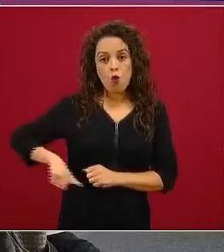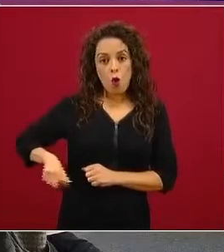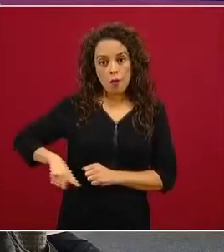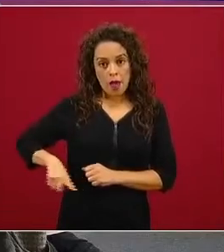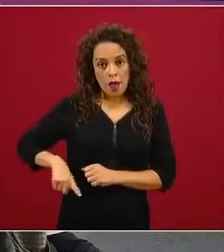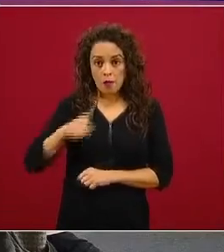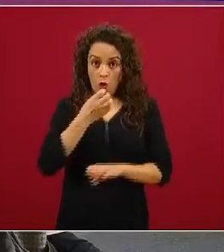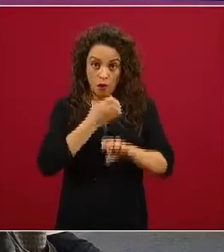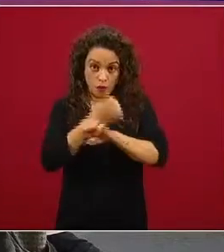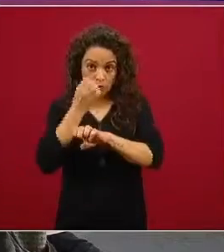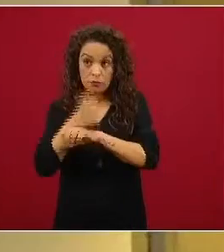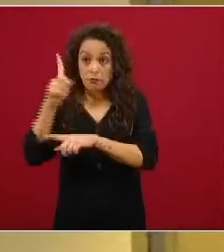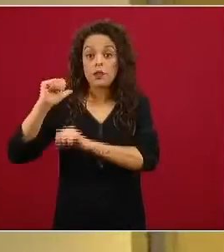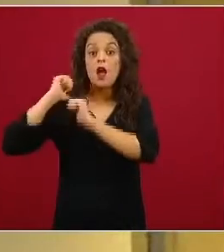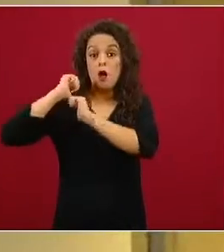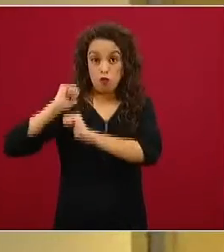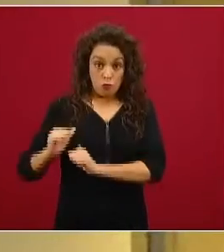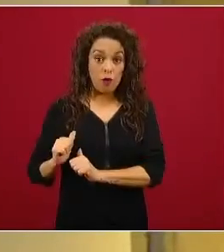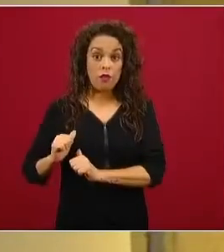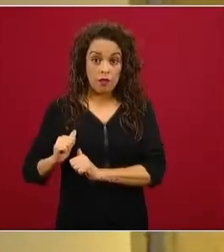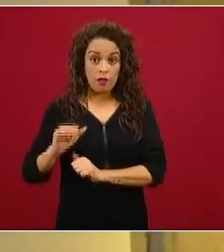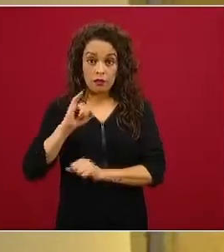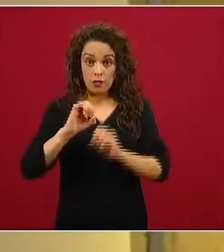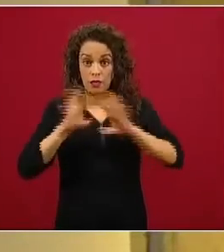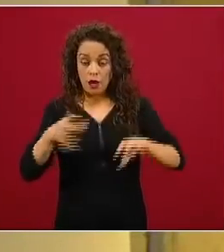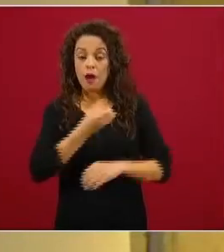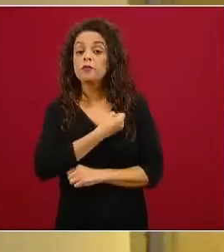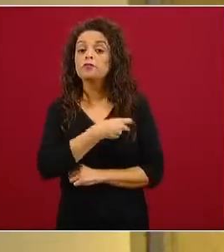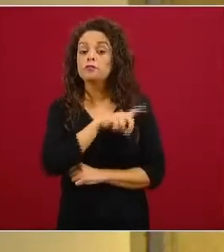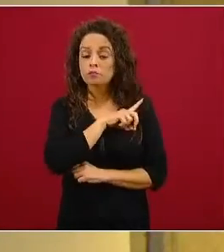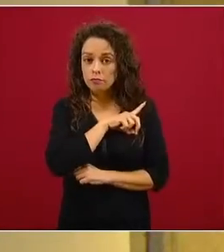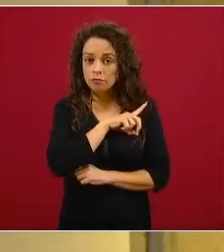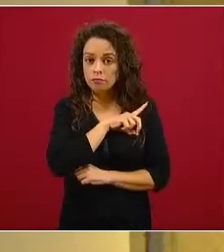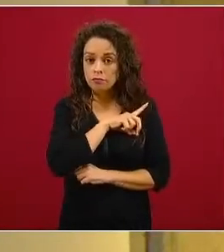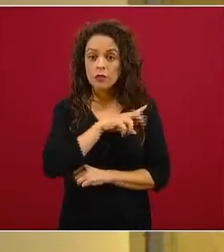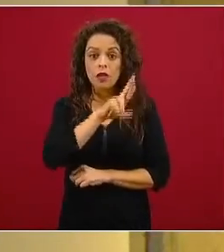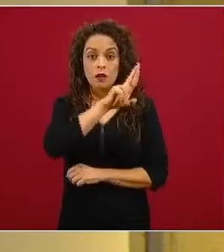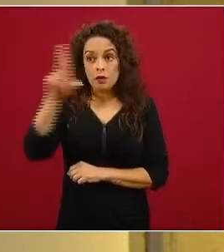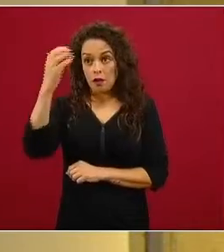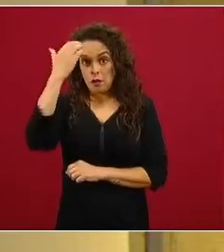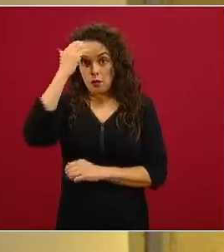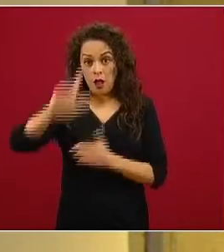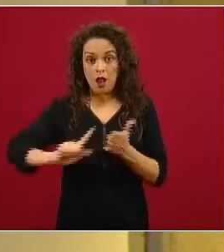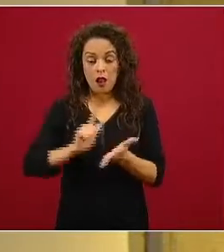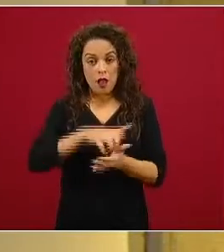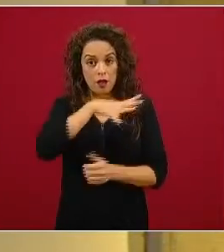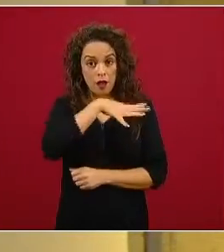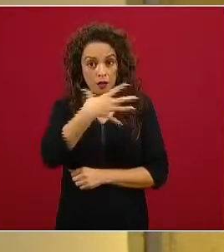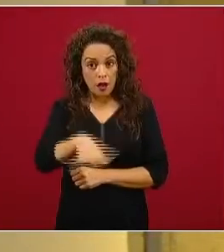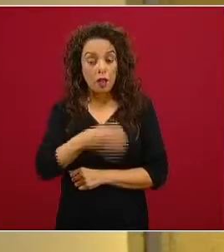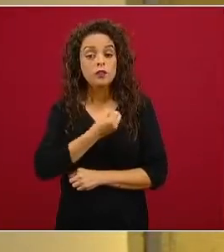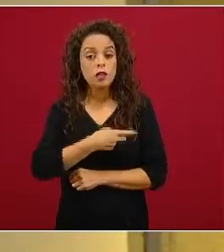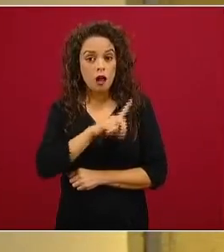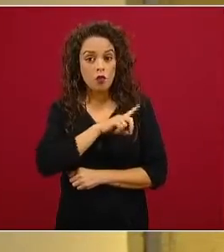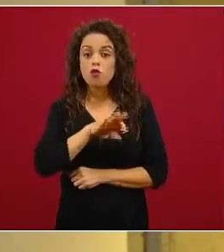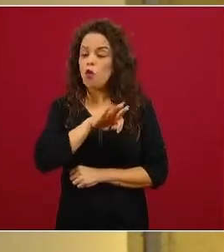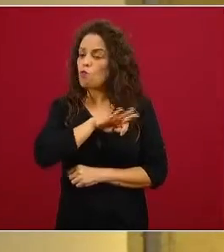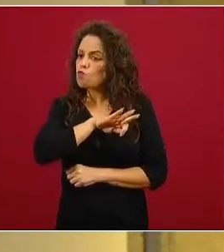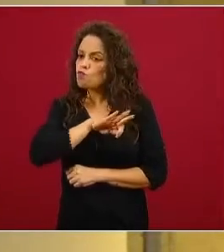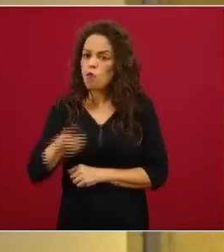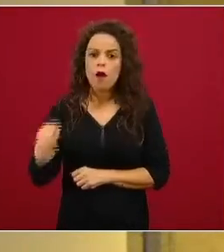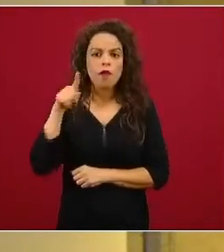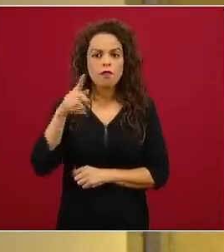cada una de las entidades federativas cuál es el riesgo de que exista transmisión. Y este semáforo está a disposición